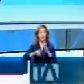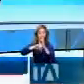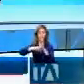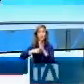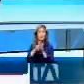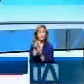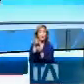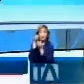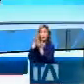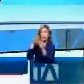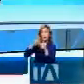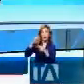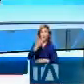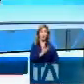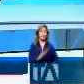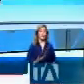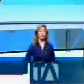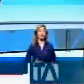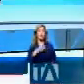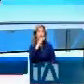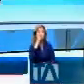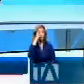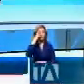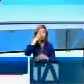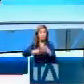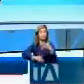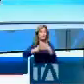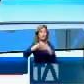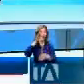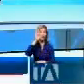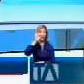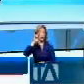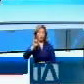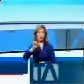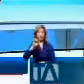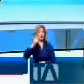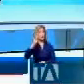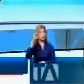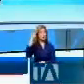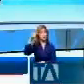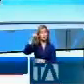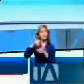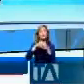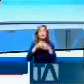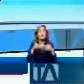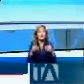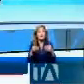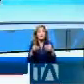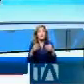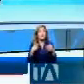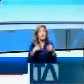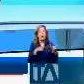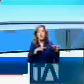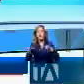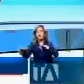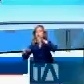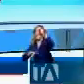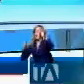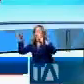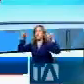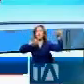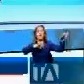Contraloría notificó al expresidente Rafael Correa con una glosa de 9.6 millones de dólares por decenas de desplazamientos de los